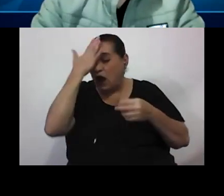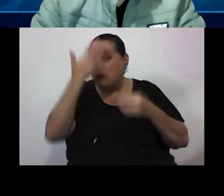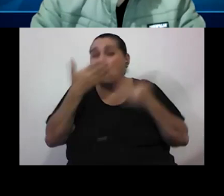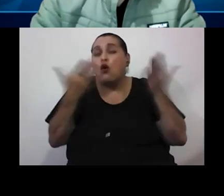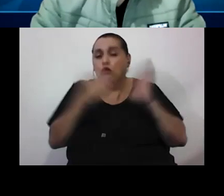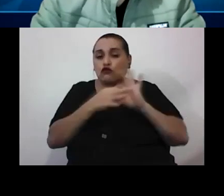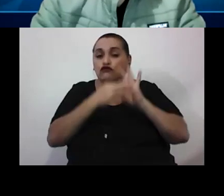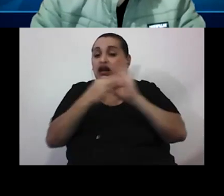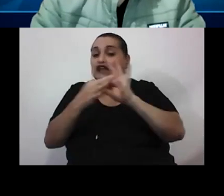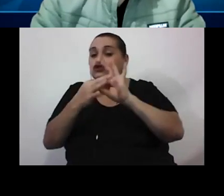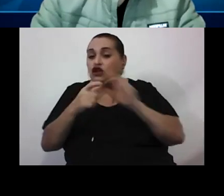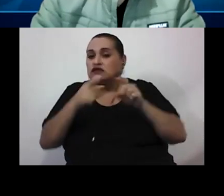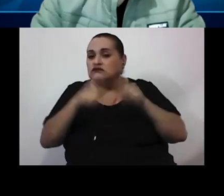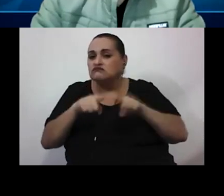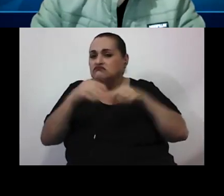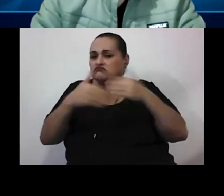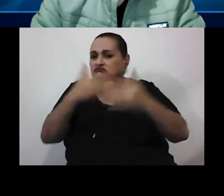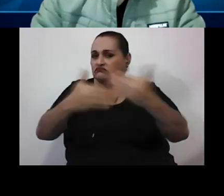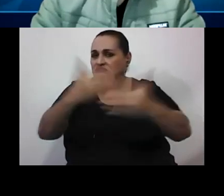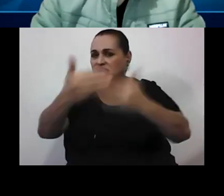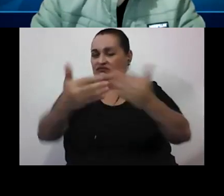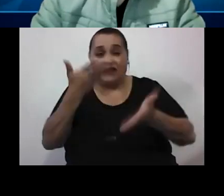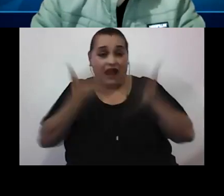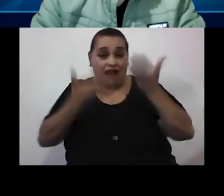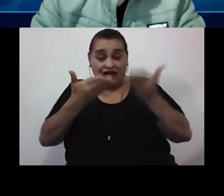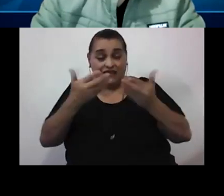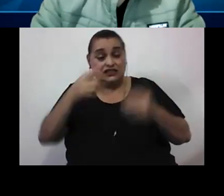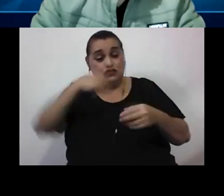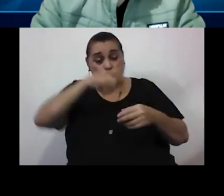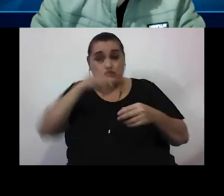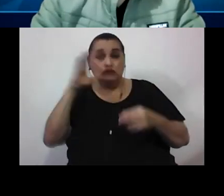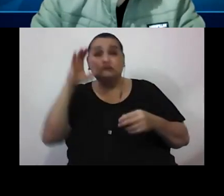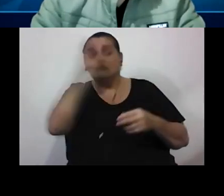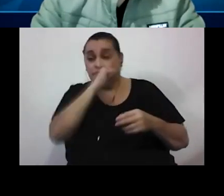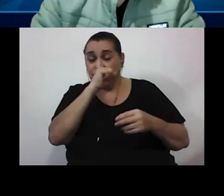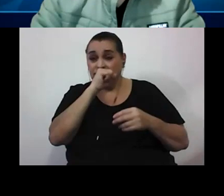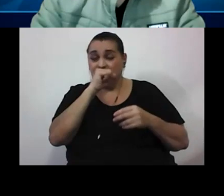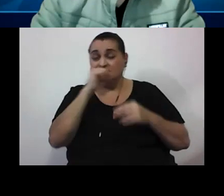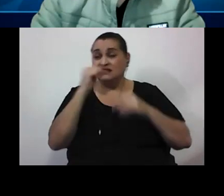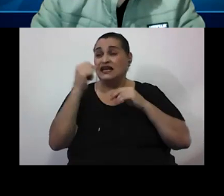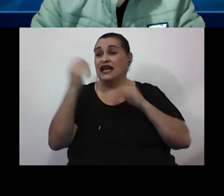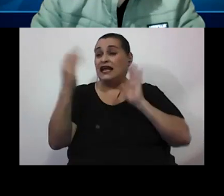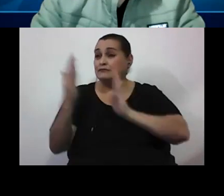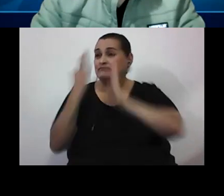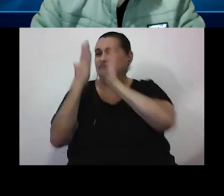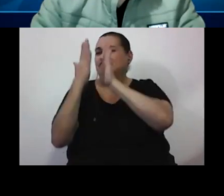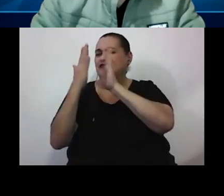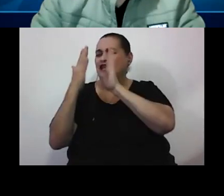dan. Y a veces cuando nos encontramos frente a un entorno